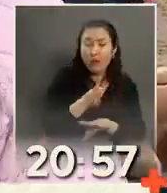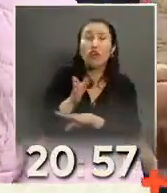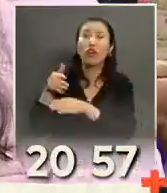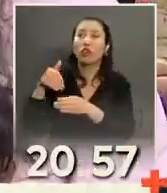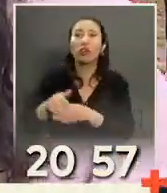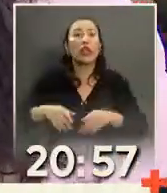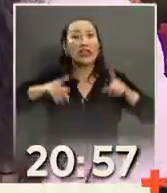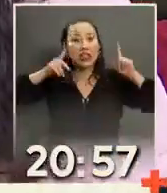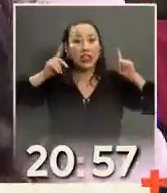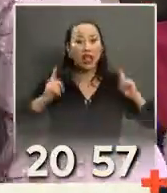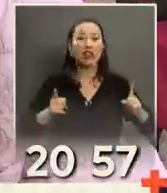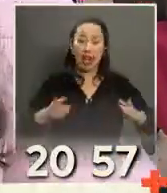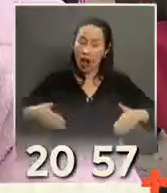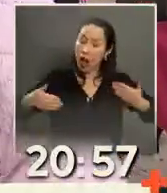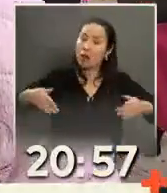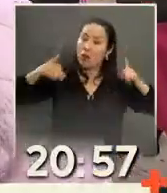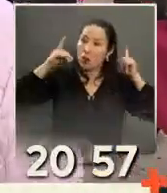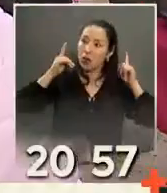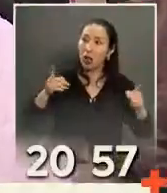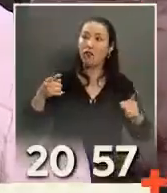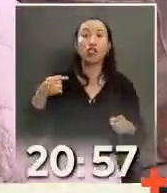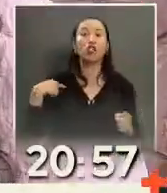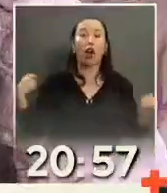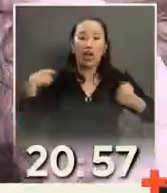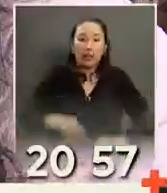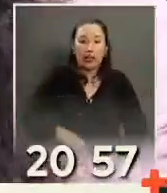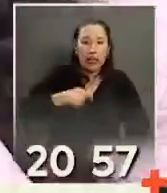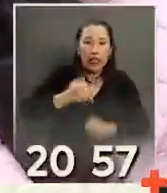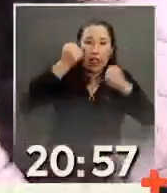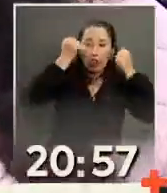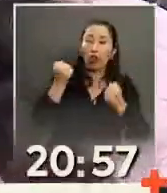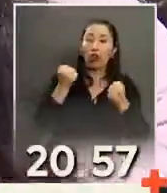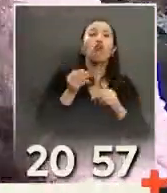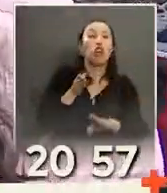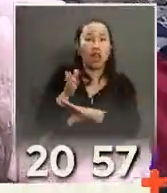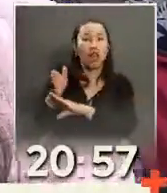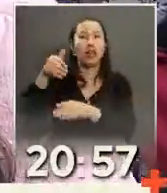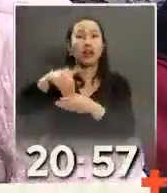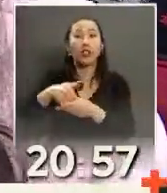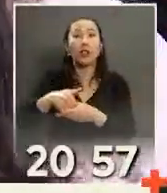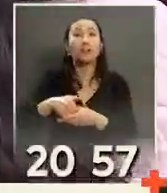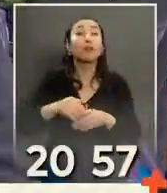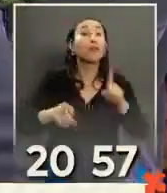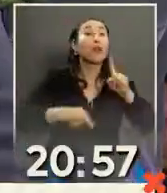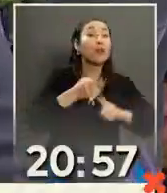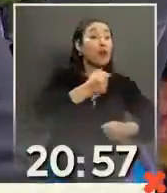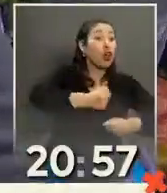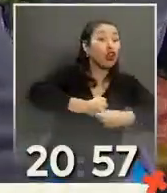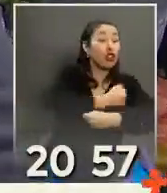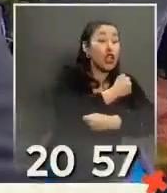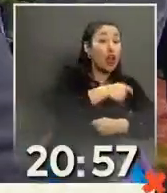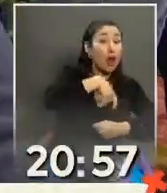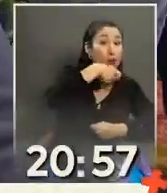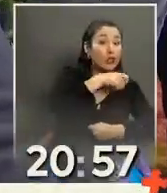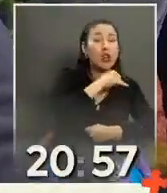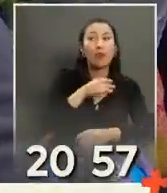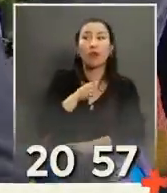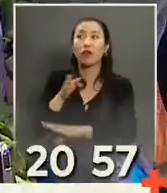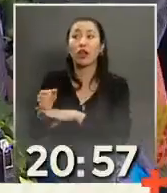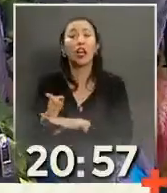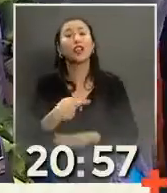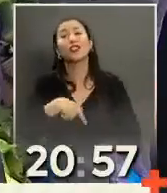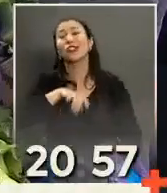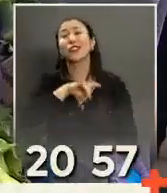darse el ánimo. Y ve, yo ando abrigadito y voy a ir. Pero voy, preparo el almuerzo y después voy. Nosotros como chilenos dejamos todo lo